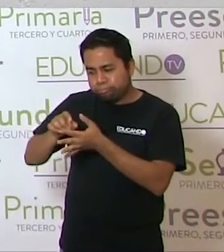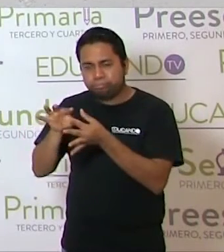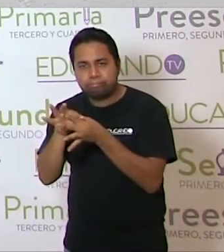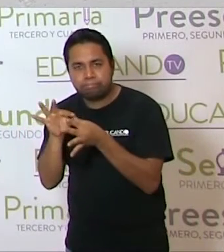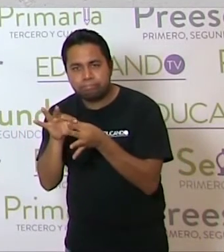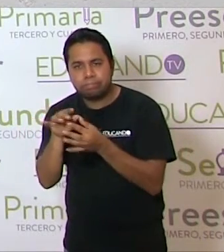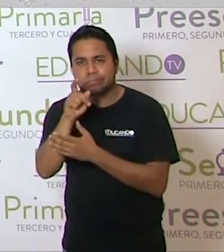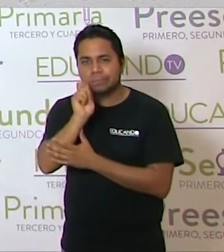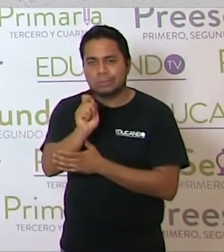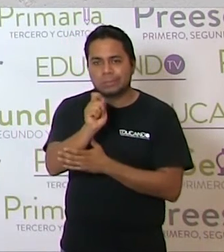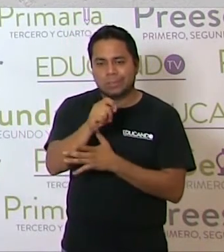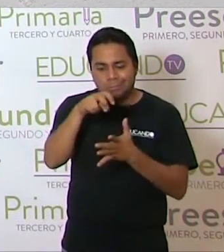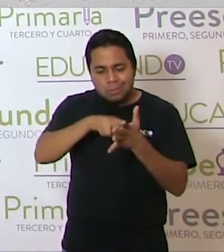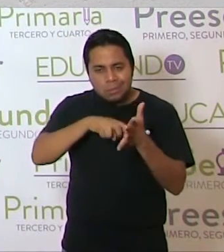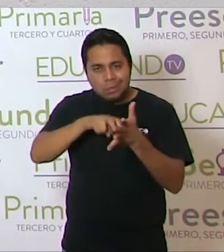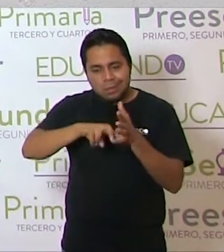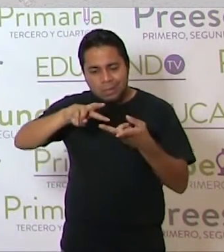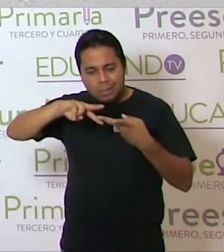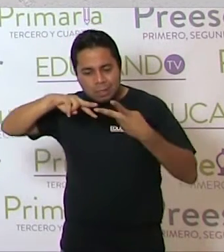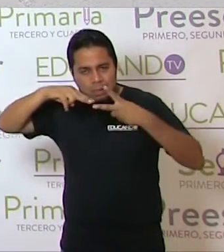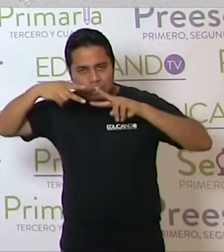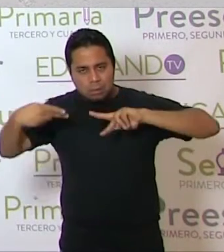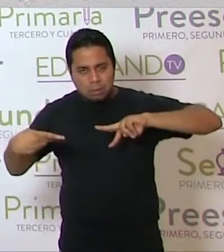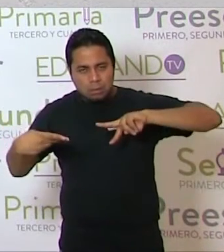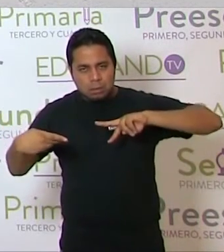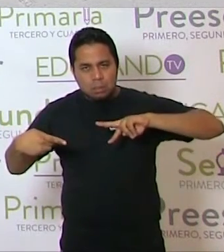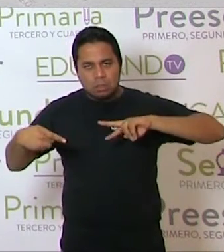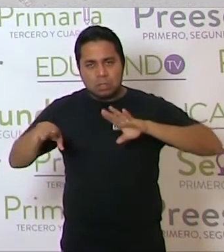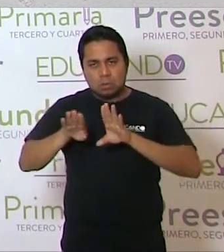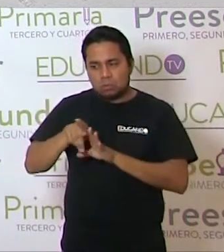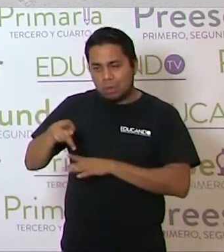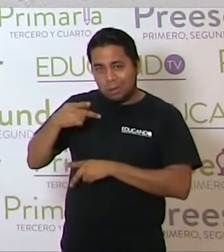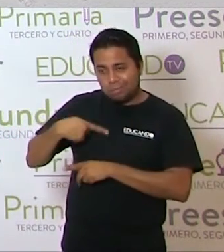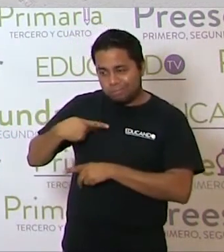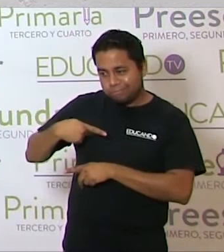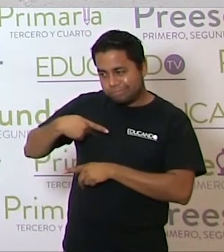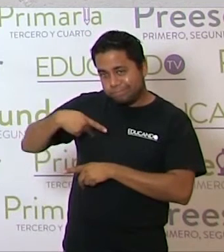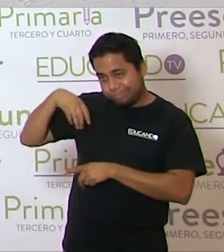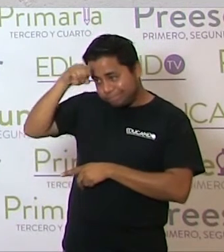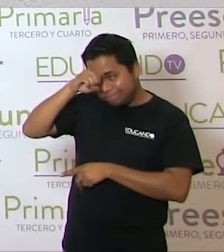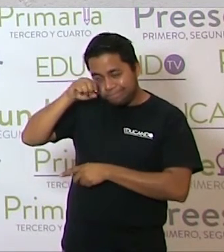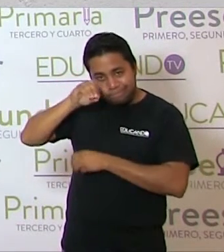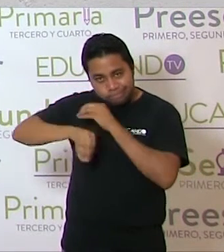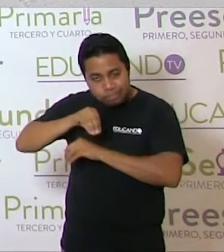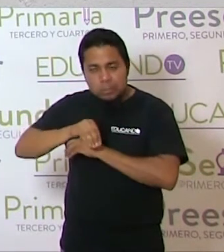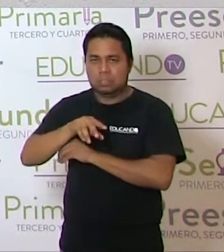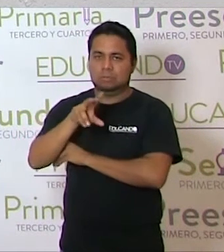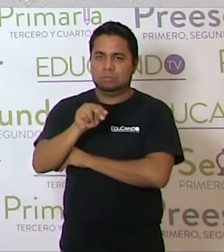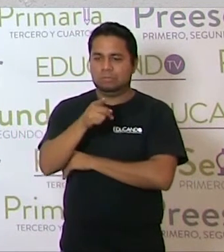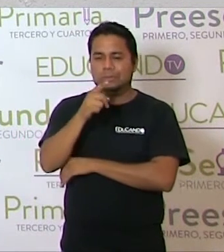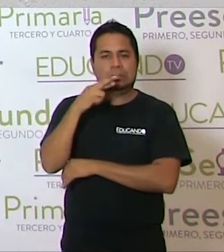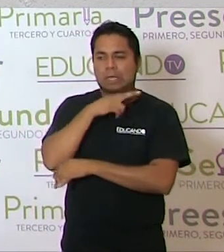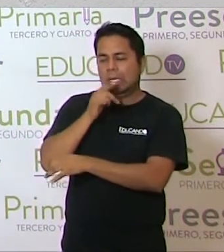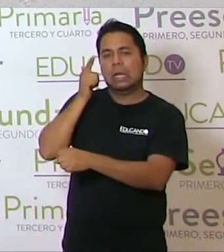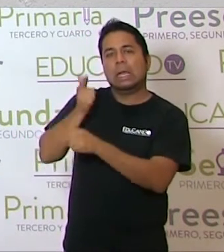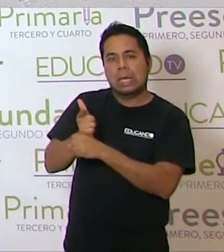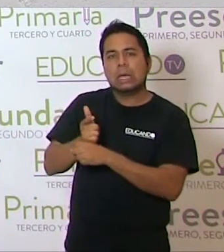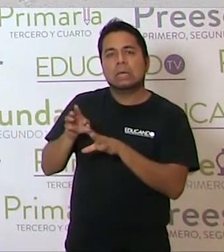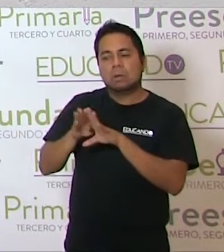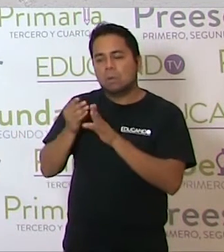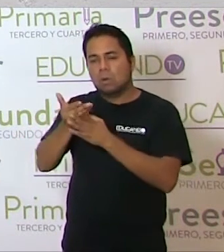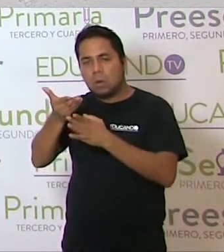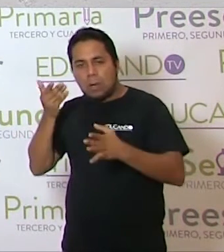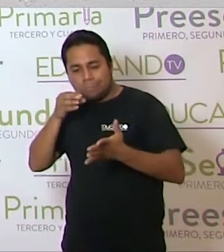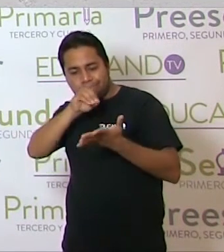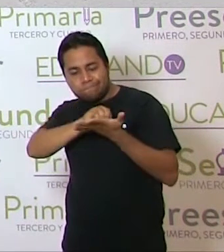qué es la modificación genética esto no es una opinión personal del autor esto podemos darnos cuenta que ya está es